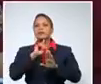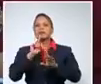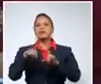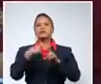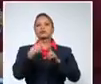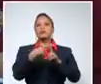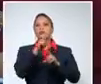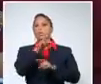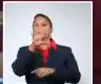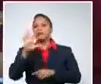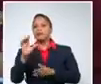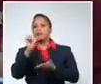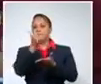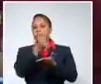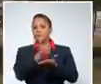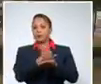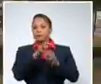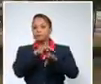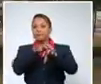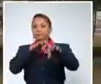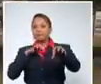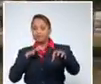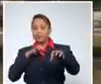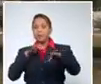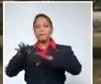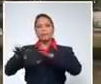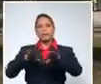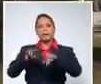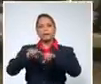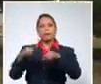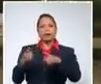25 los centros de aislamiento habilitados para tratar